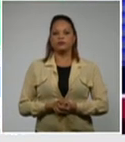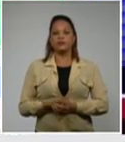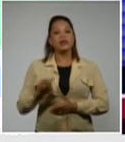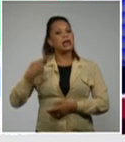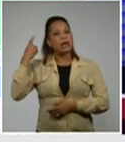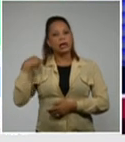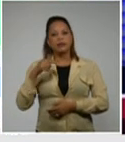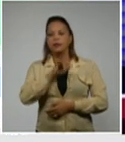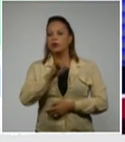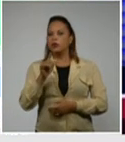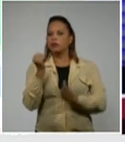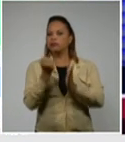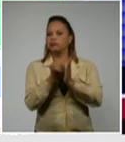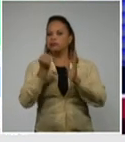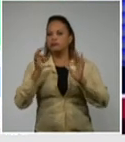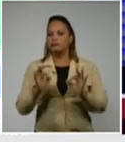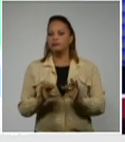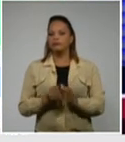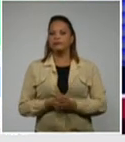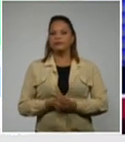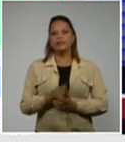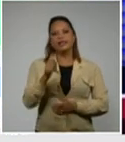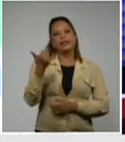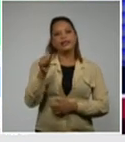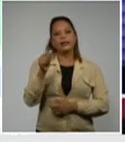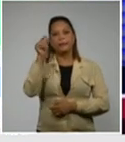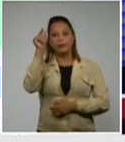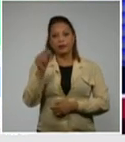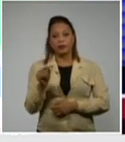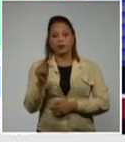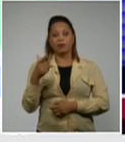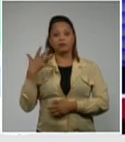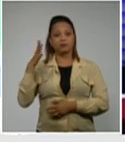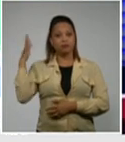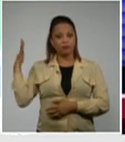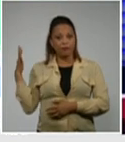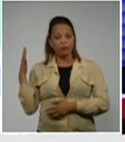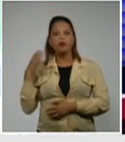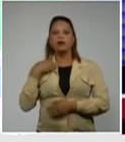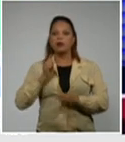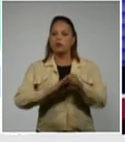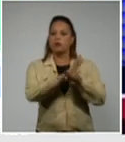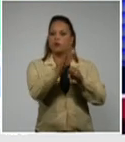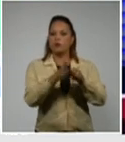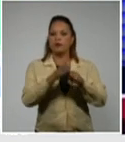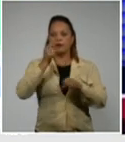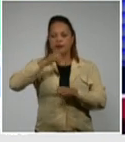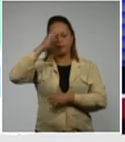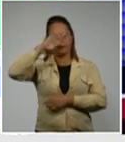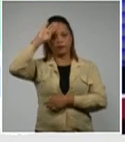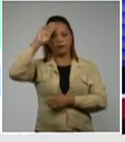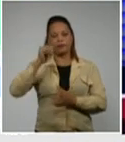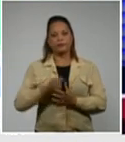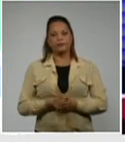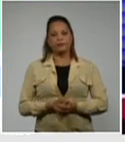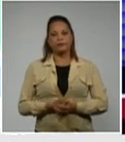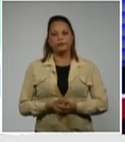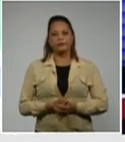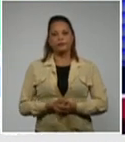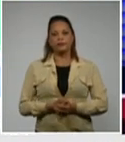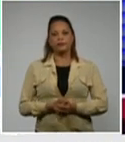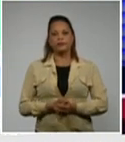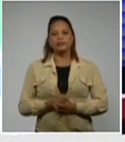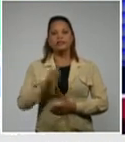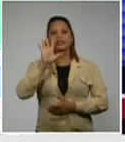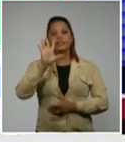se diagnostican 10 extranjeros con COVID-19 en nuestro país. 5